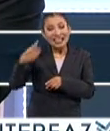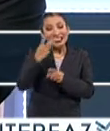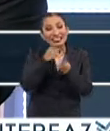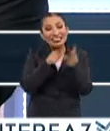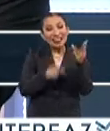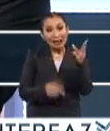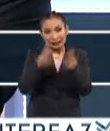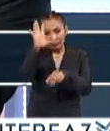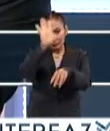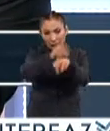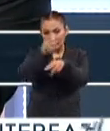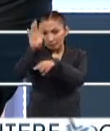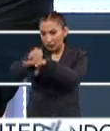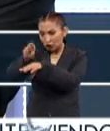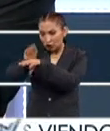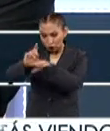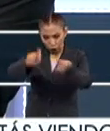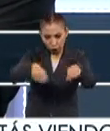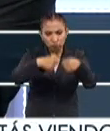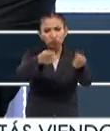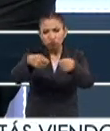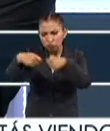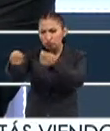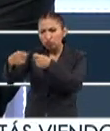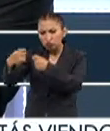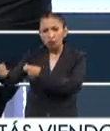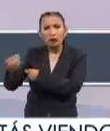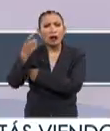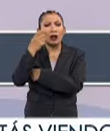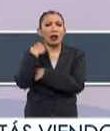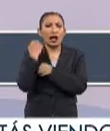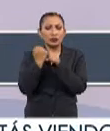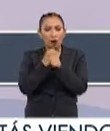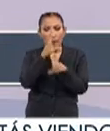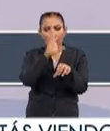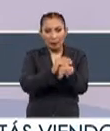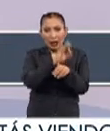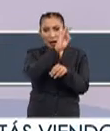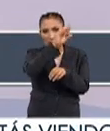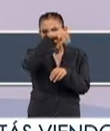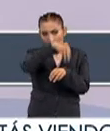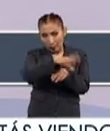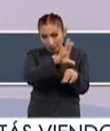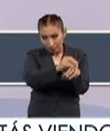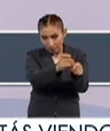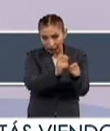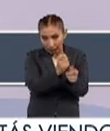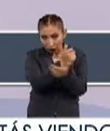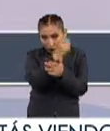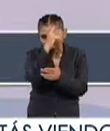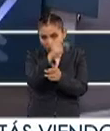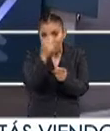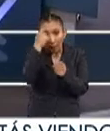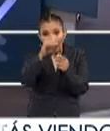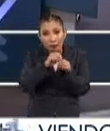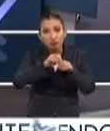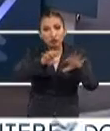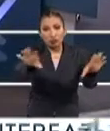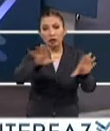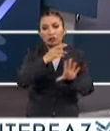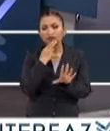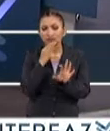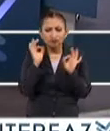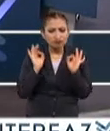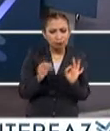3 concesiones que hemos conseguido en los últimos años. La concesión de FM en la Ciudad de México, que esperamos que